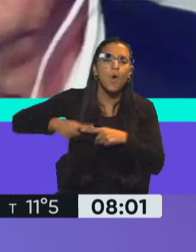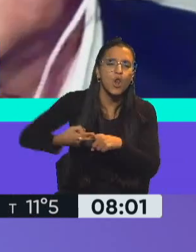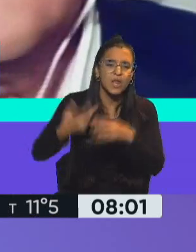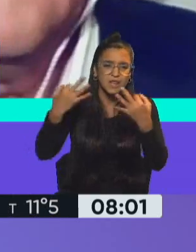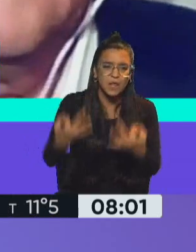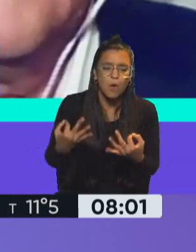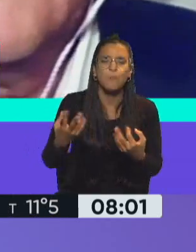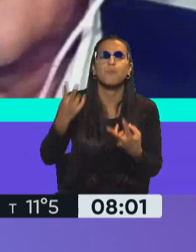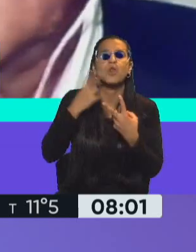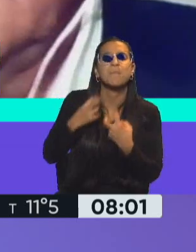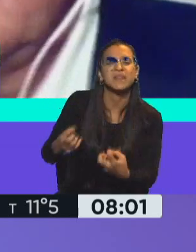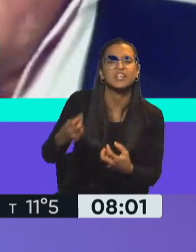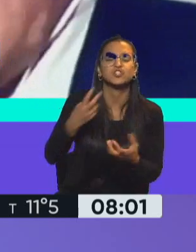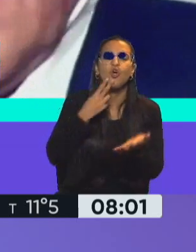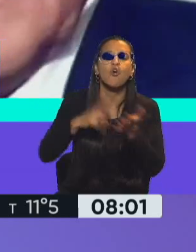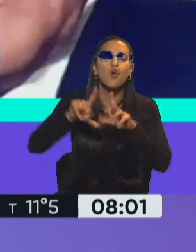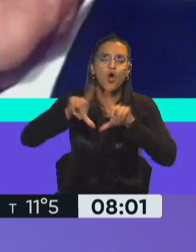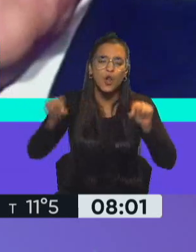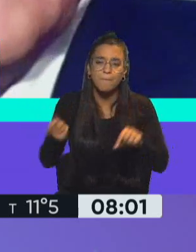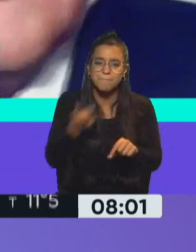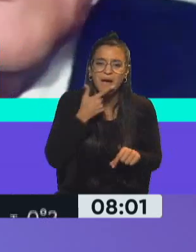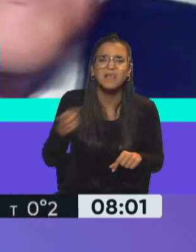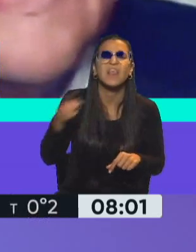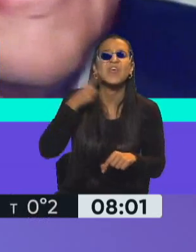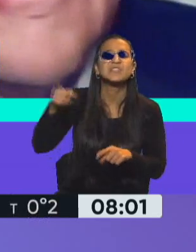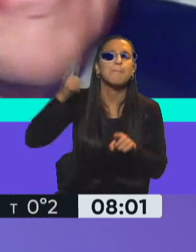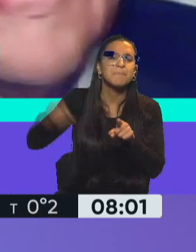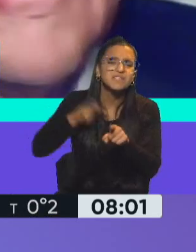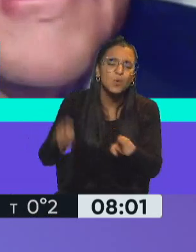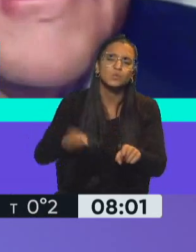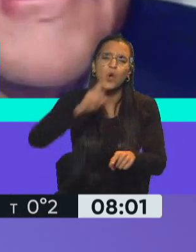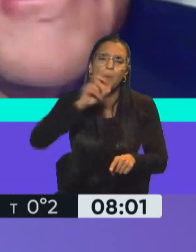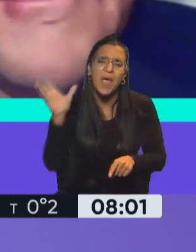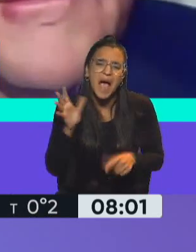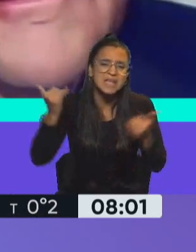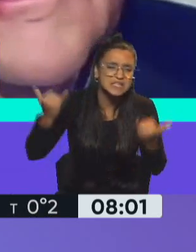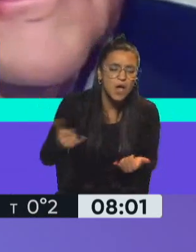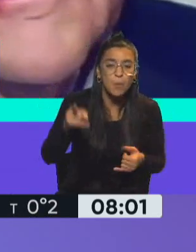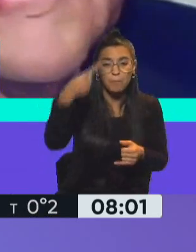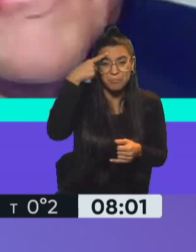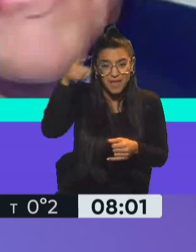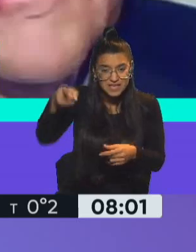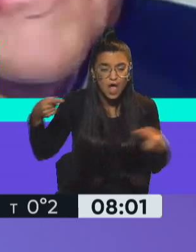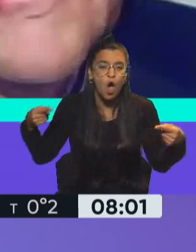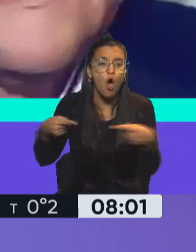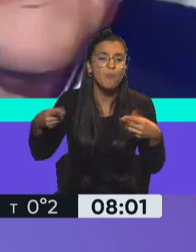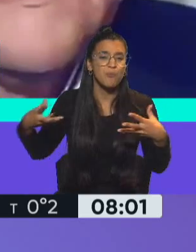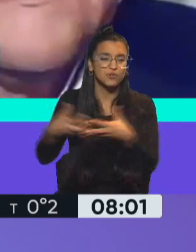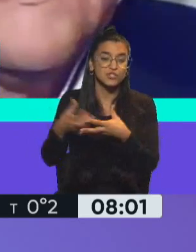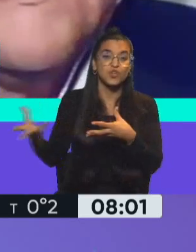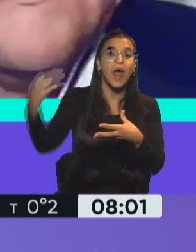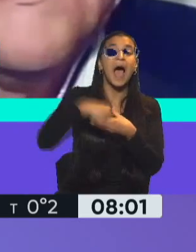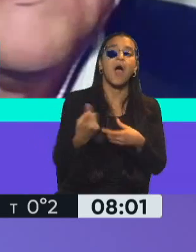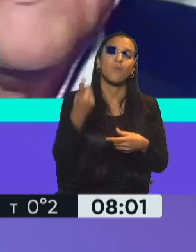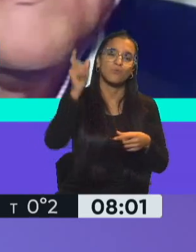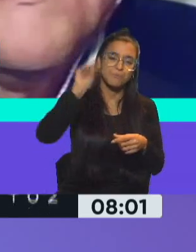la causa Correo, hace pocos días Mauricio Macri hablaba de una persecución y de una venganza. ¿Usted cree que la oposición va a sumar este caso de